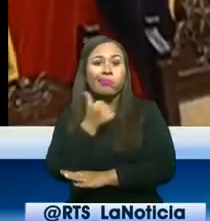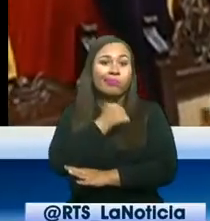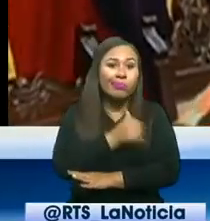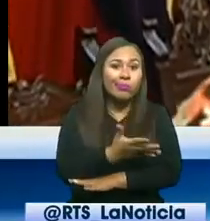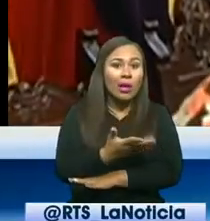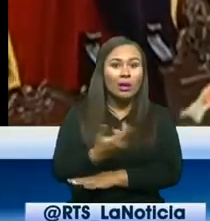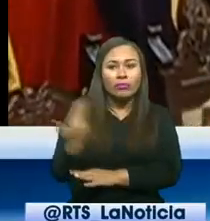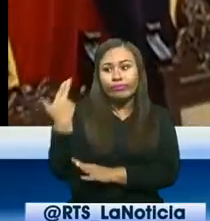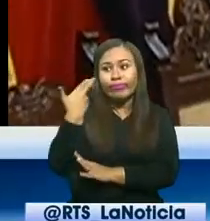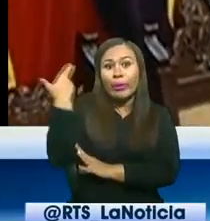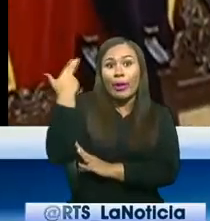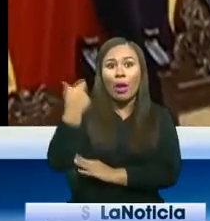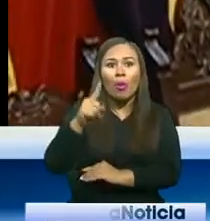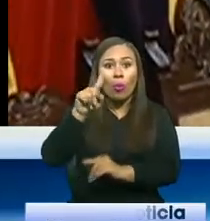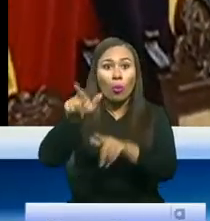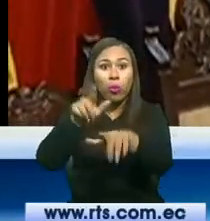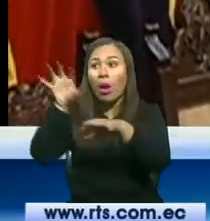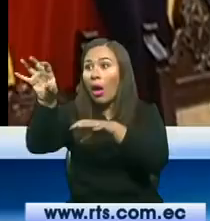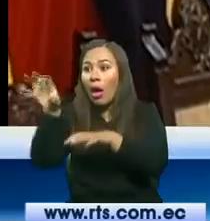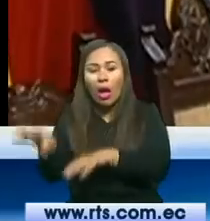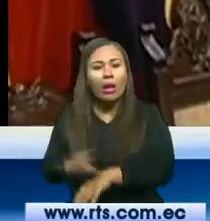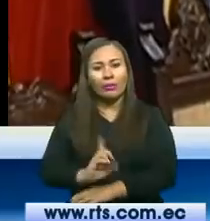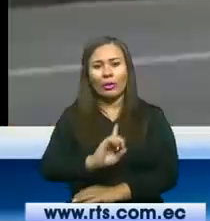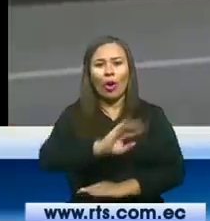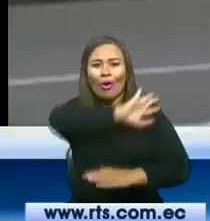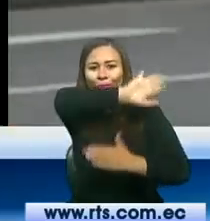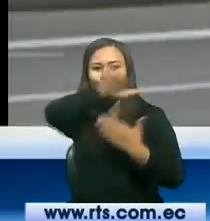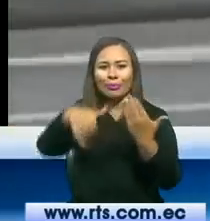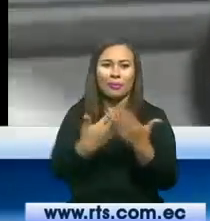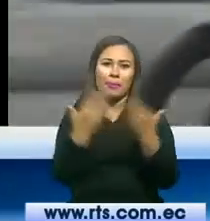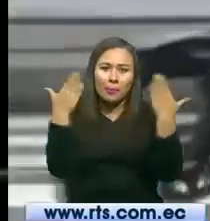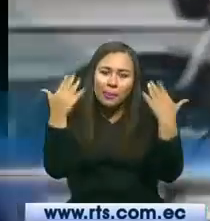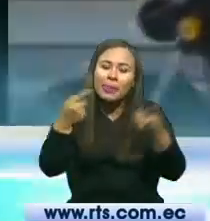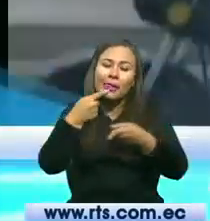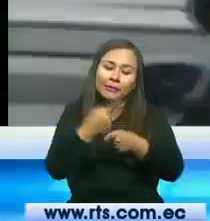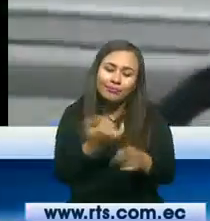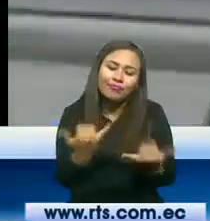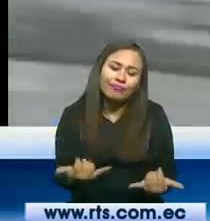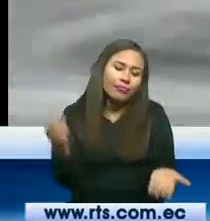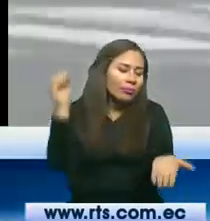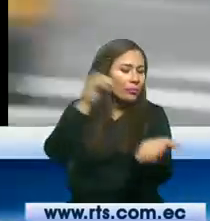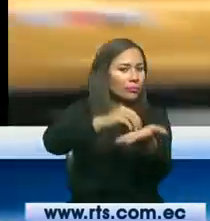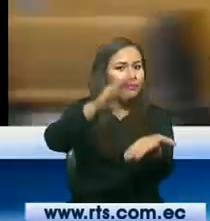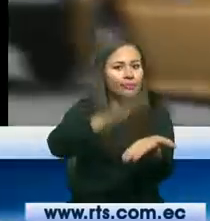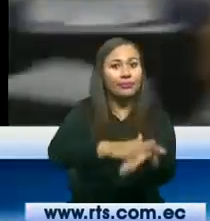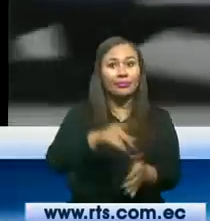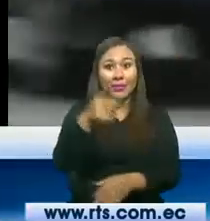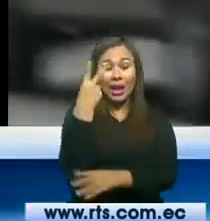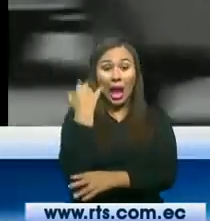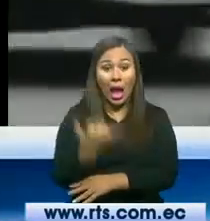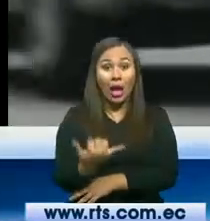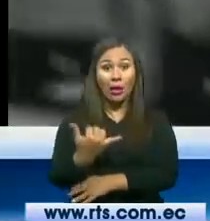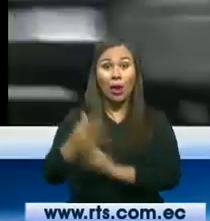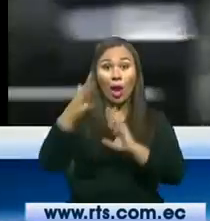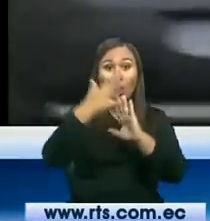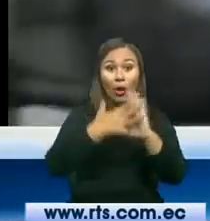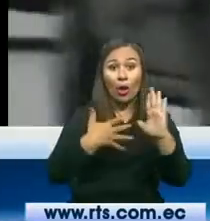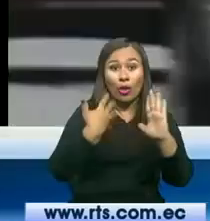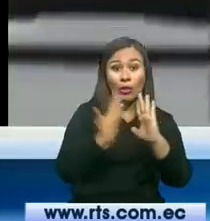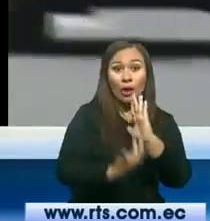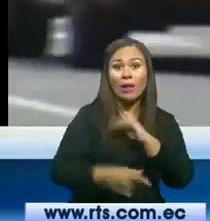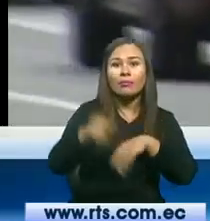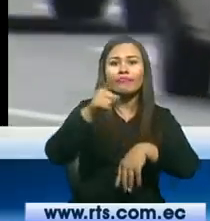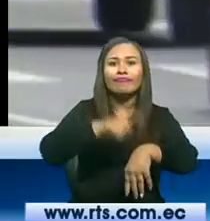no lo hacen en un solo sitio, es a nivel de todo Guayaquil. En los próximos días se dará a conocer el método de restricción para que